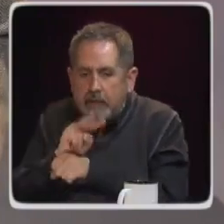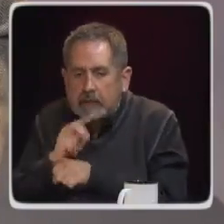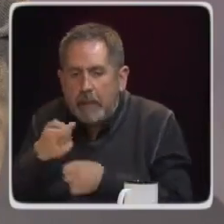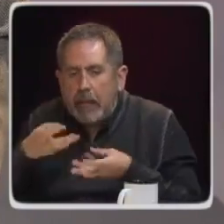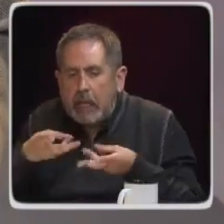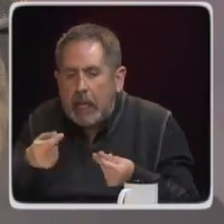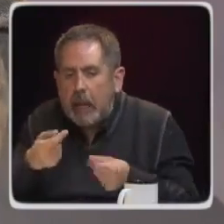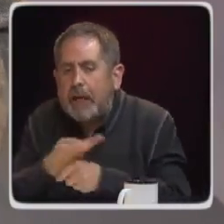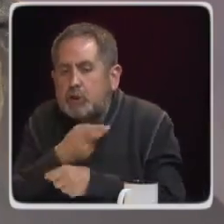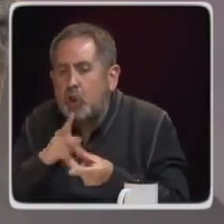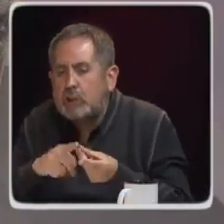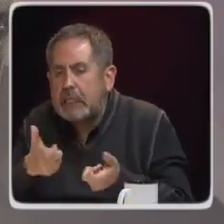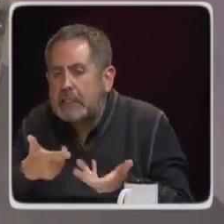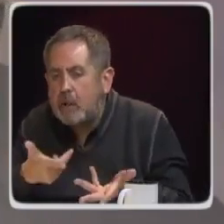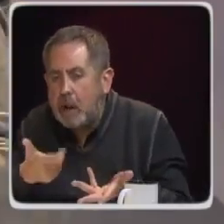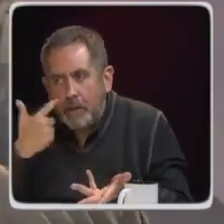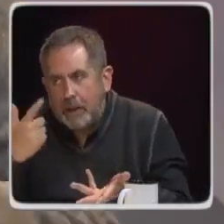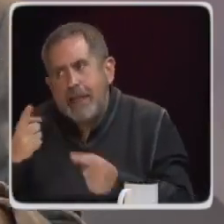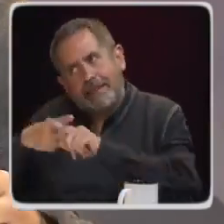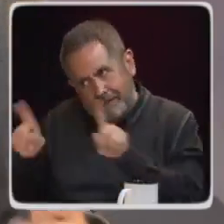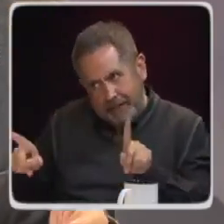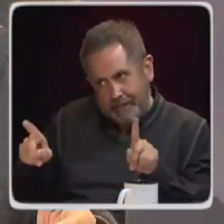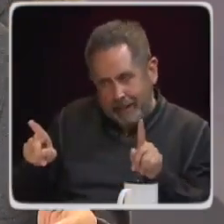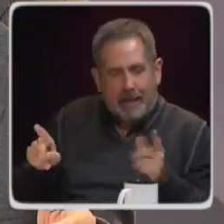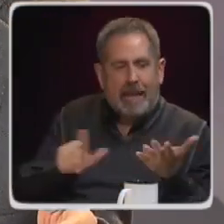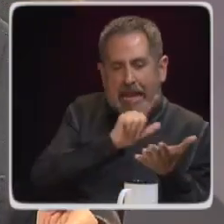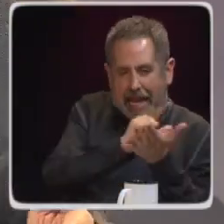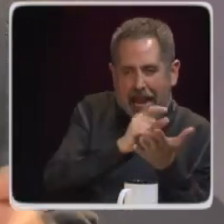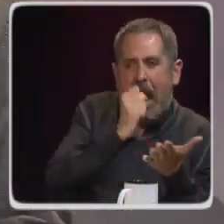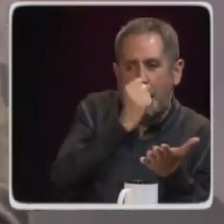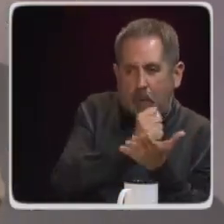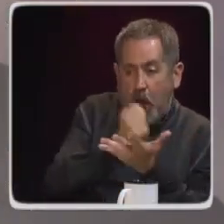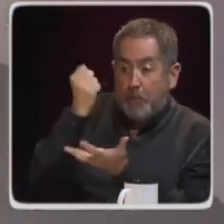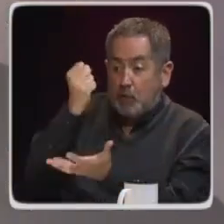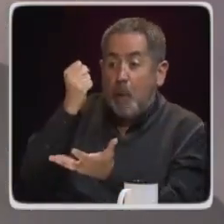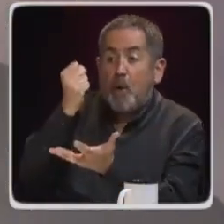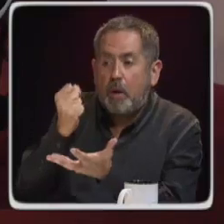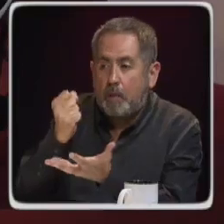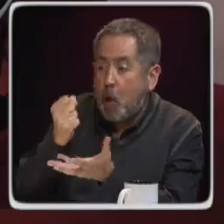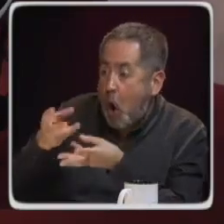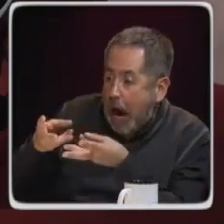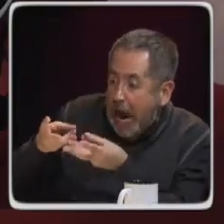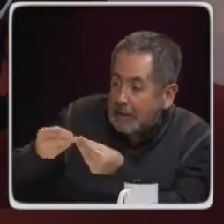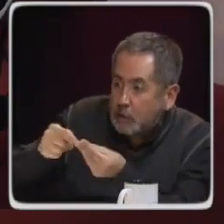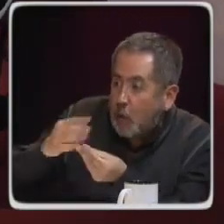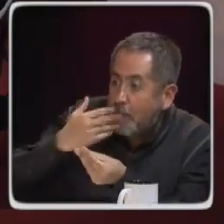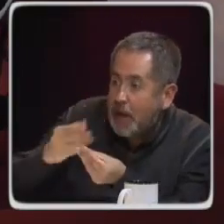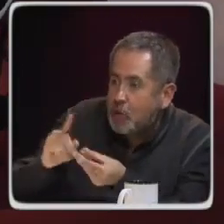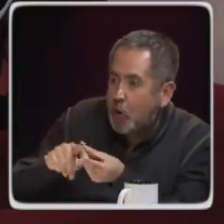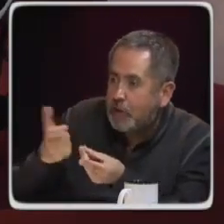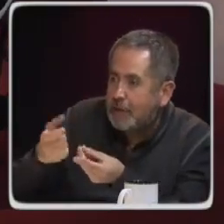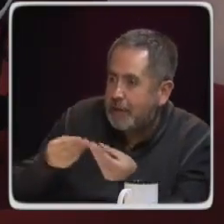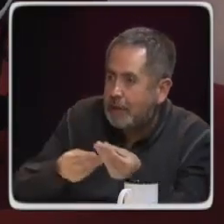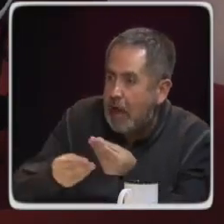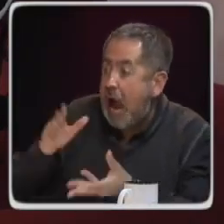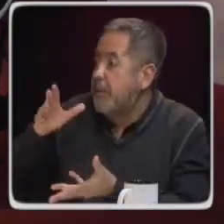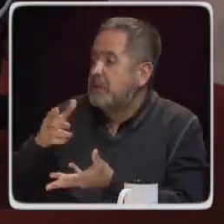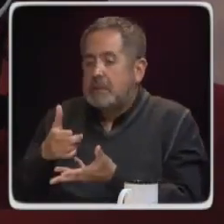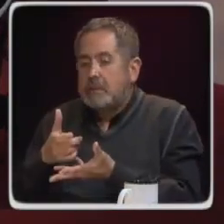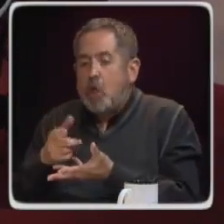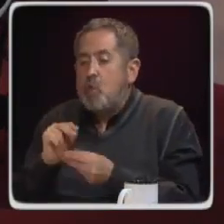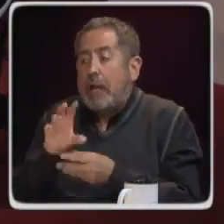tu necesidad? Porque nosotros tenemos que iniciar la accesibilidad. Nosotros tenemos que iniciar la inclusión. Y la Cámara